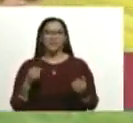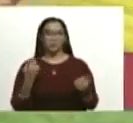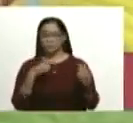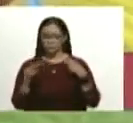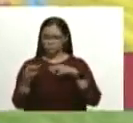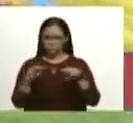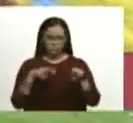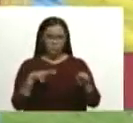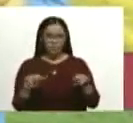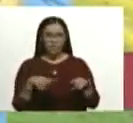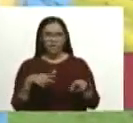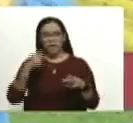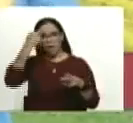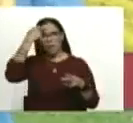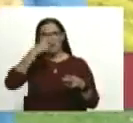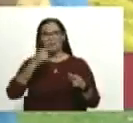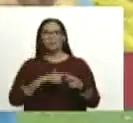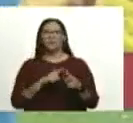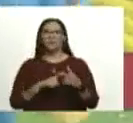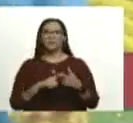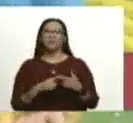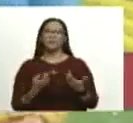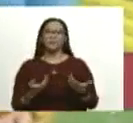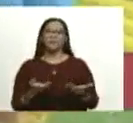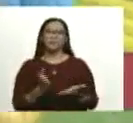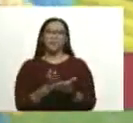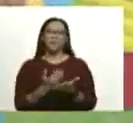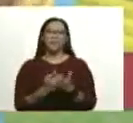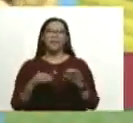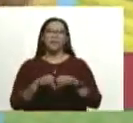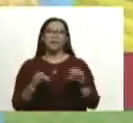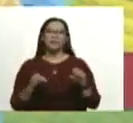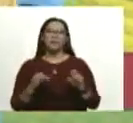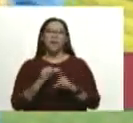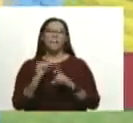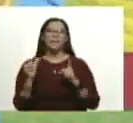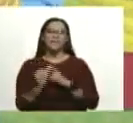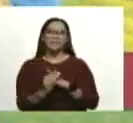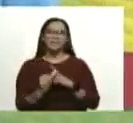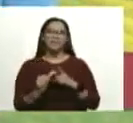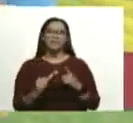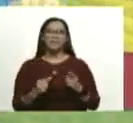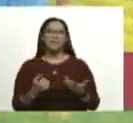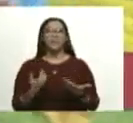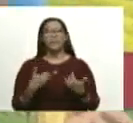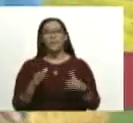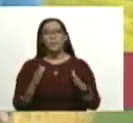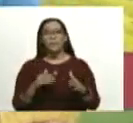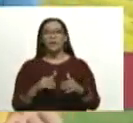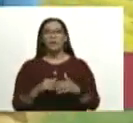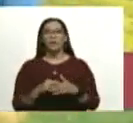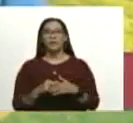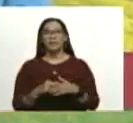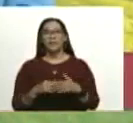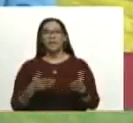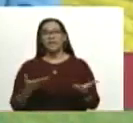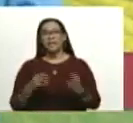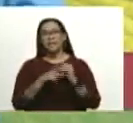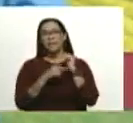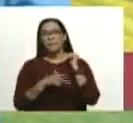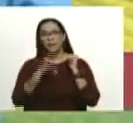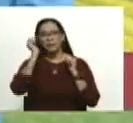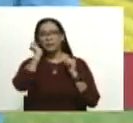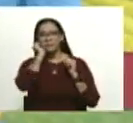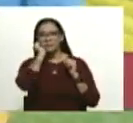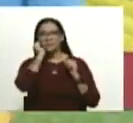puede alarmar a la población. Entonces forma parte también de la educación ambiental, de que por lo menos esa especie está en el Parque Generalísimo.